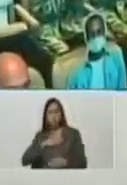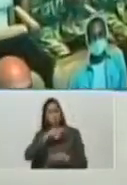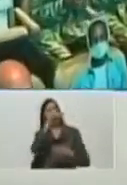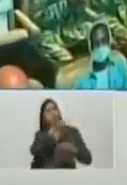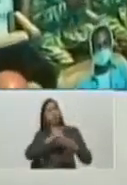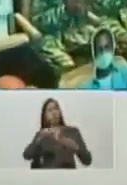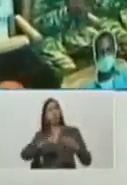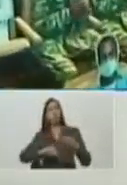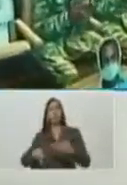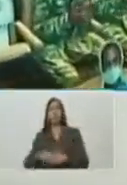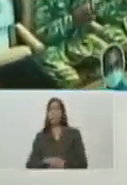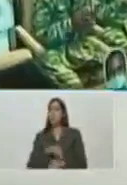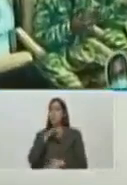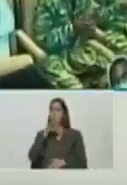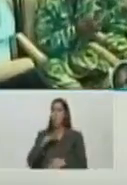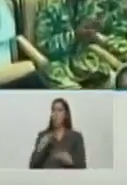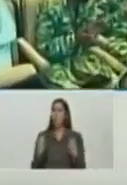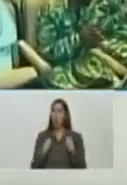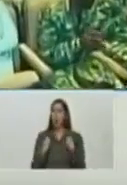biografía extraordinaria de Ali.